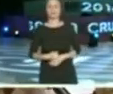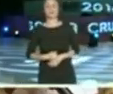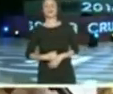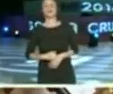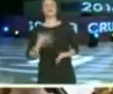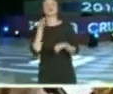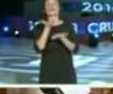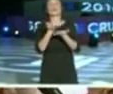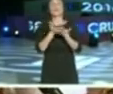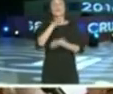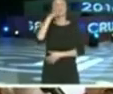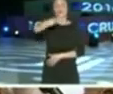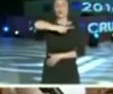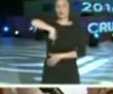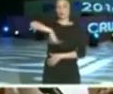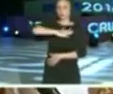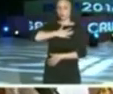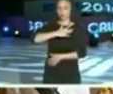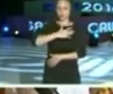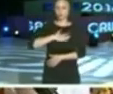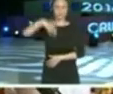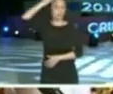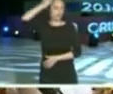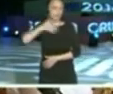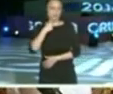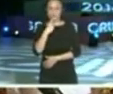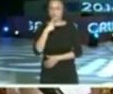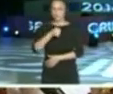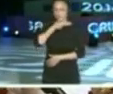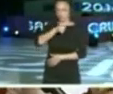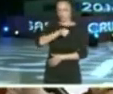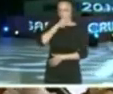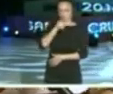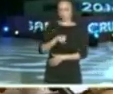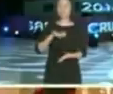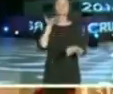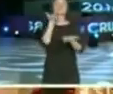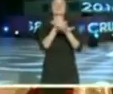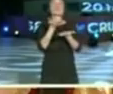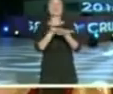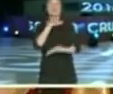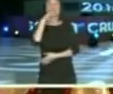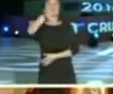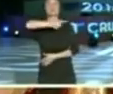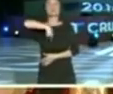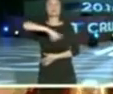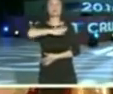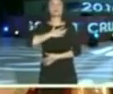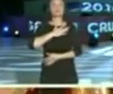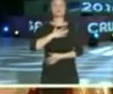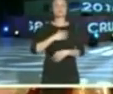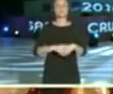juega por nosotros. Patricia Hernández juega por nosotros.